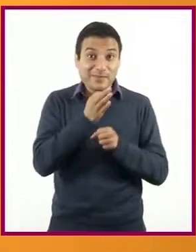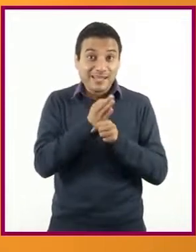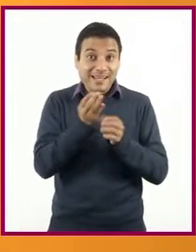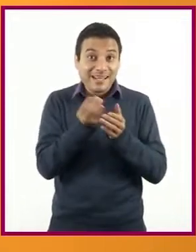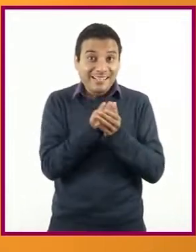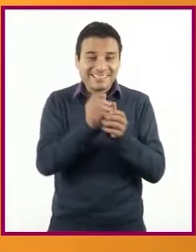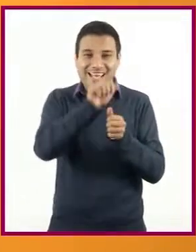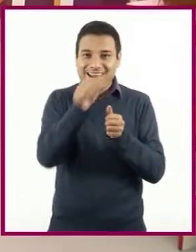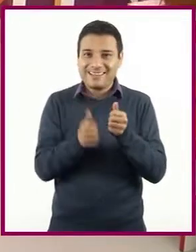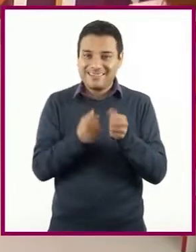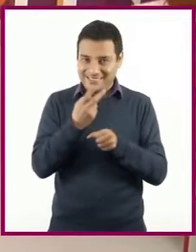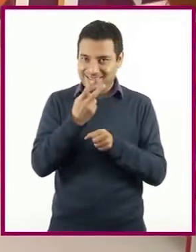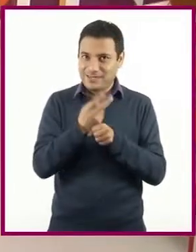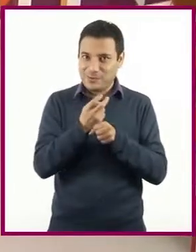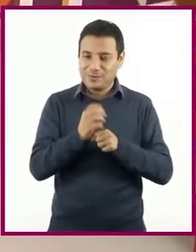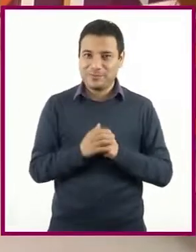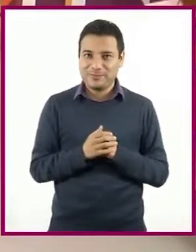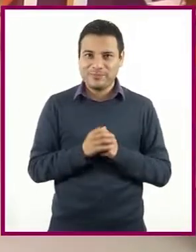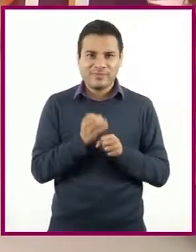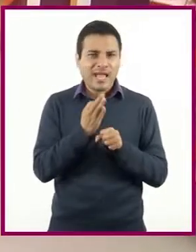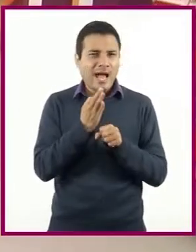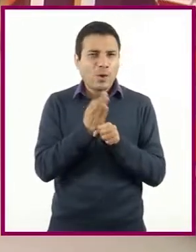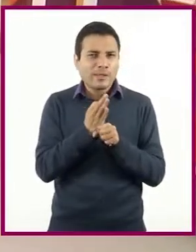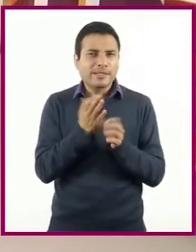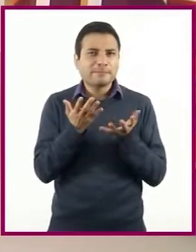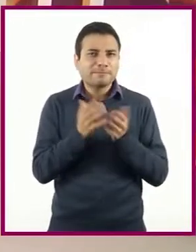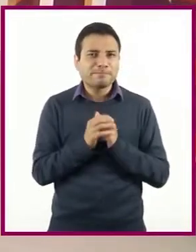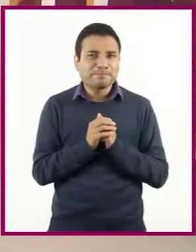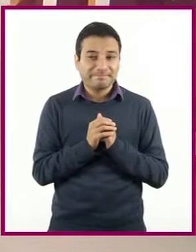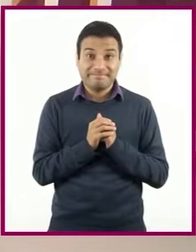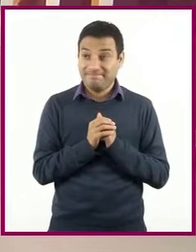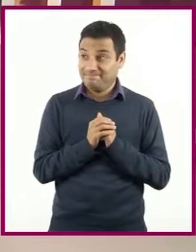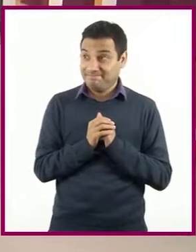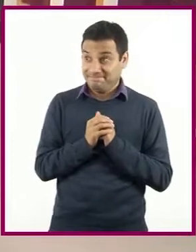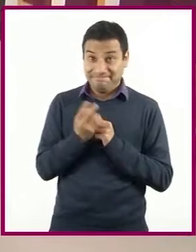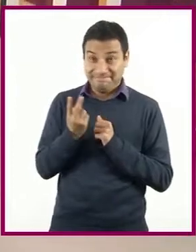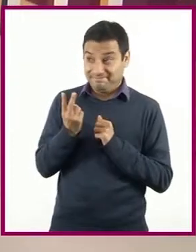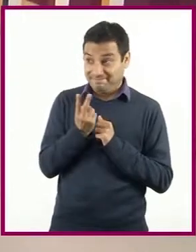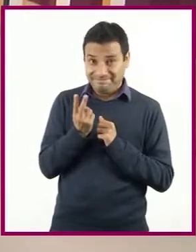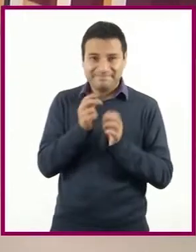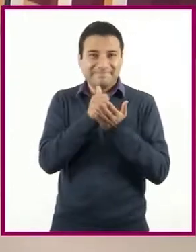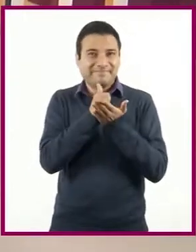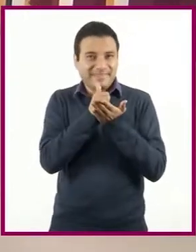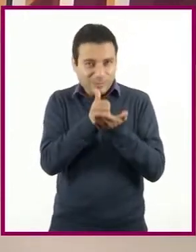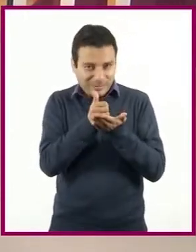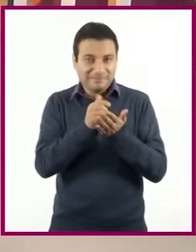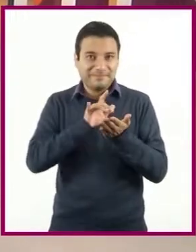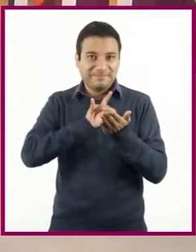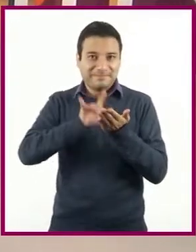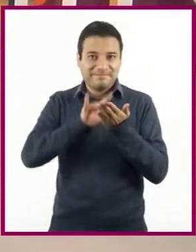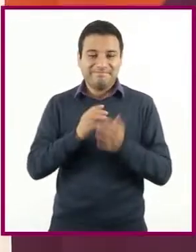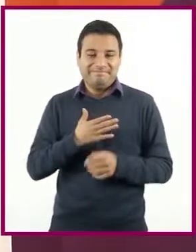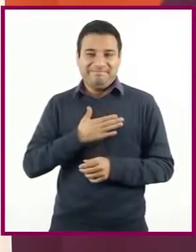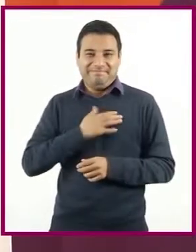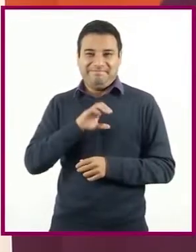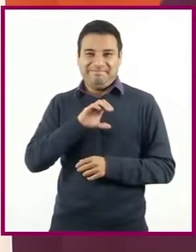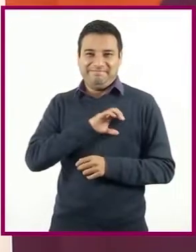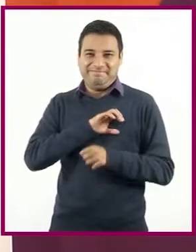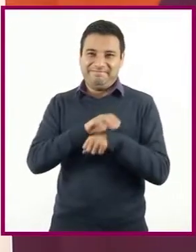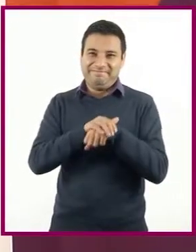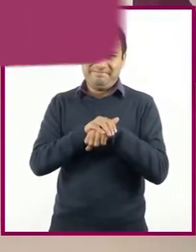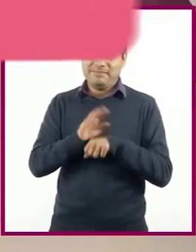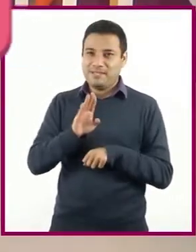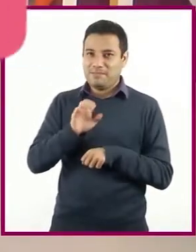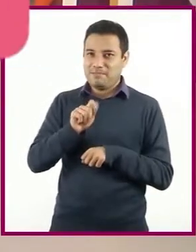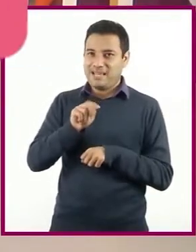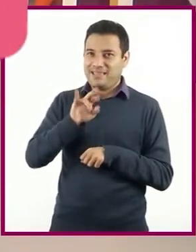arte segundo grado. En esta ocasión, nos toca a nosotros crear su creatividad. A mi camarada Beatriz Romanillo y